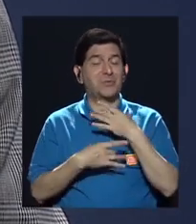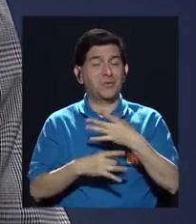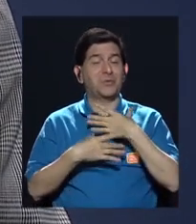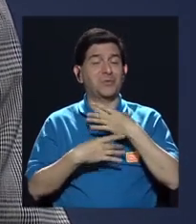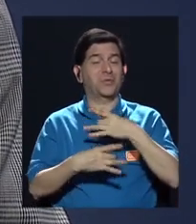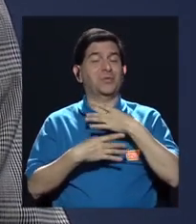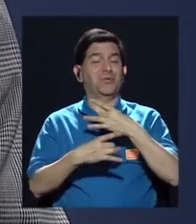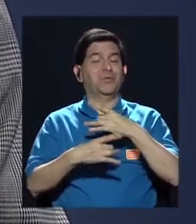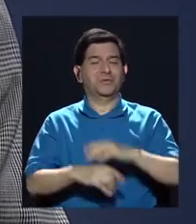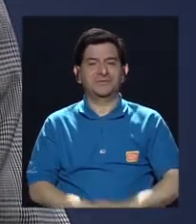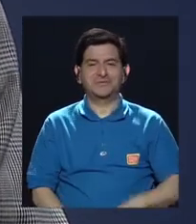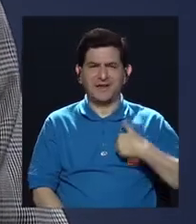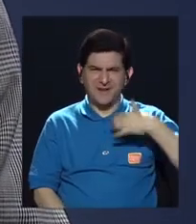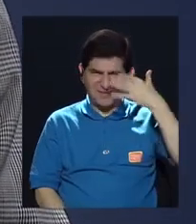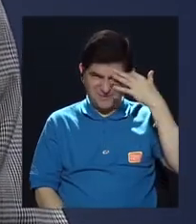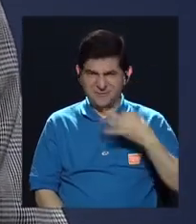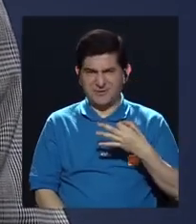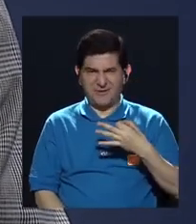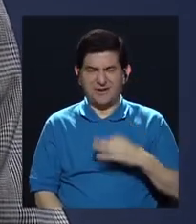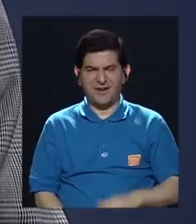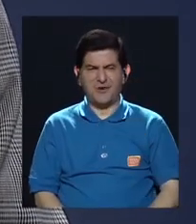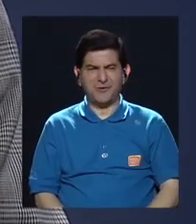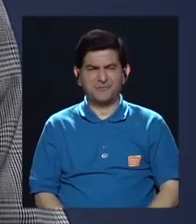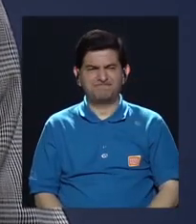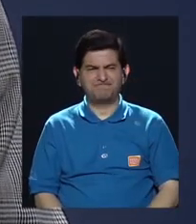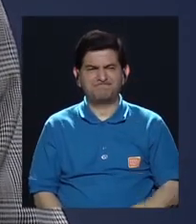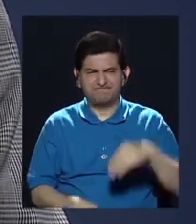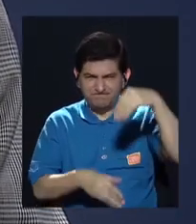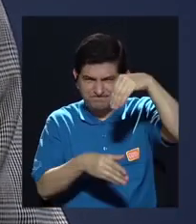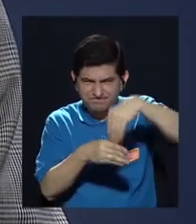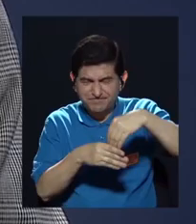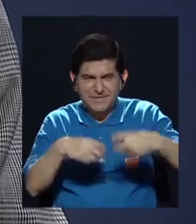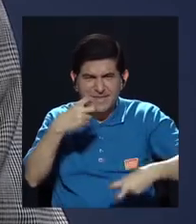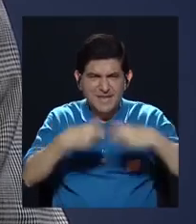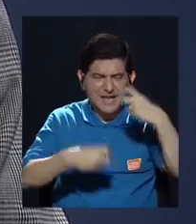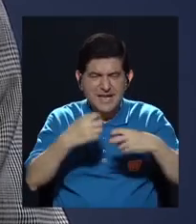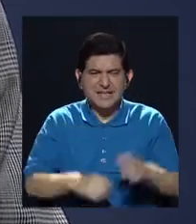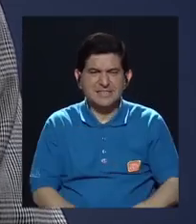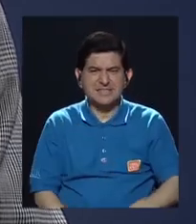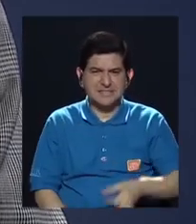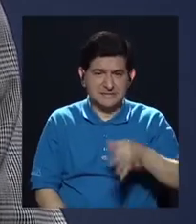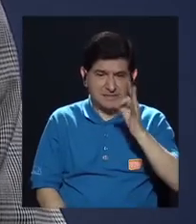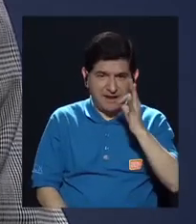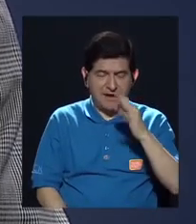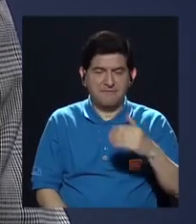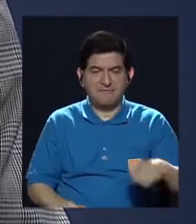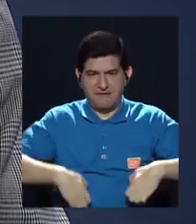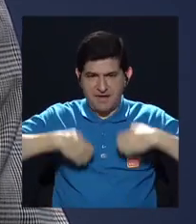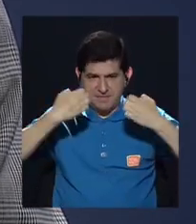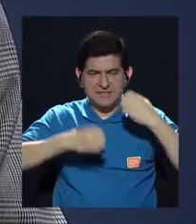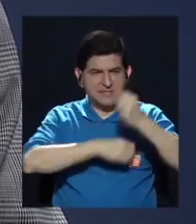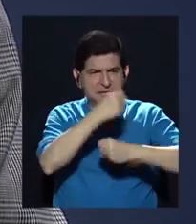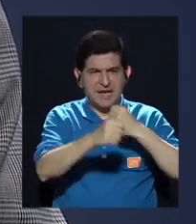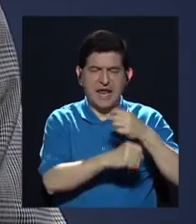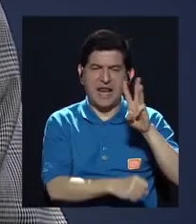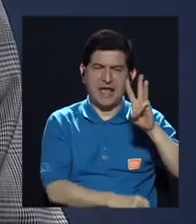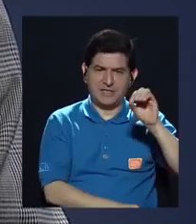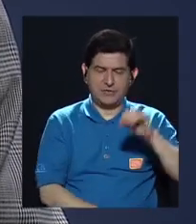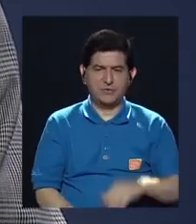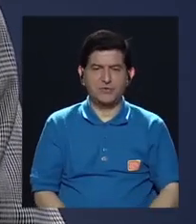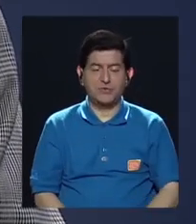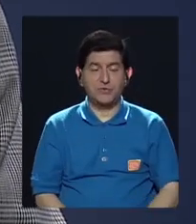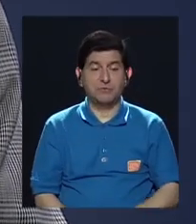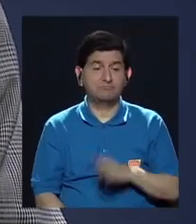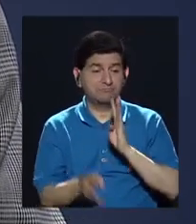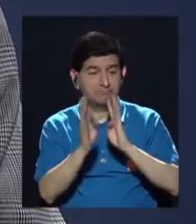interesante. Bueno, yo creo que mucho tuvo que ver con la crisis del café que hubo allá en los 60,